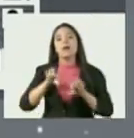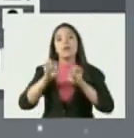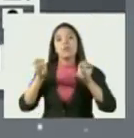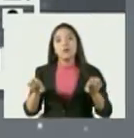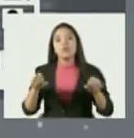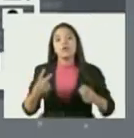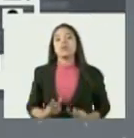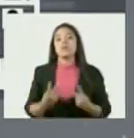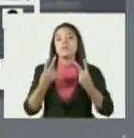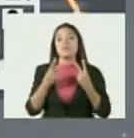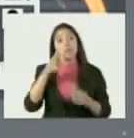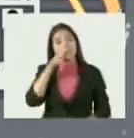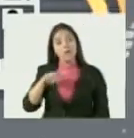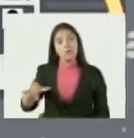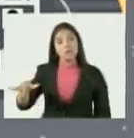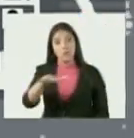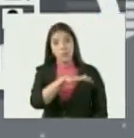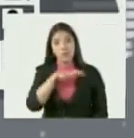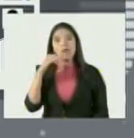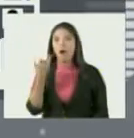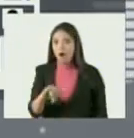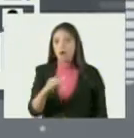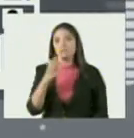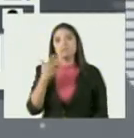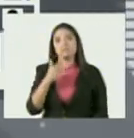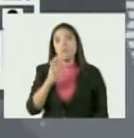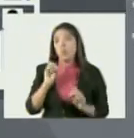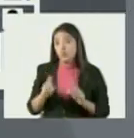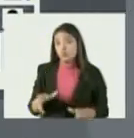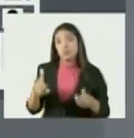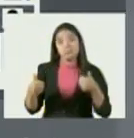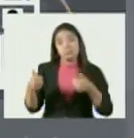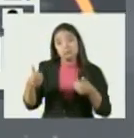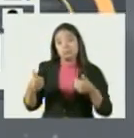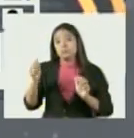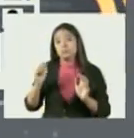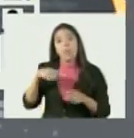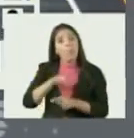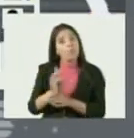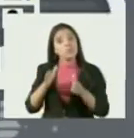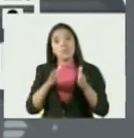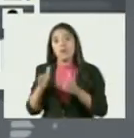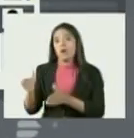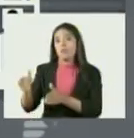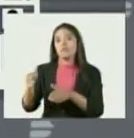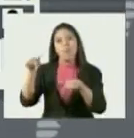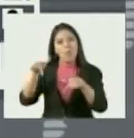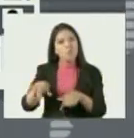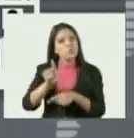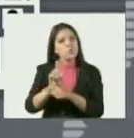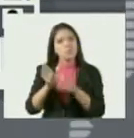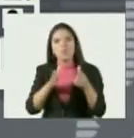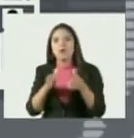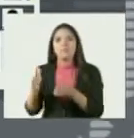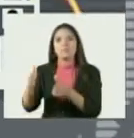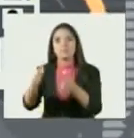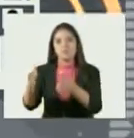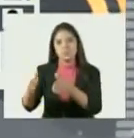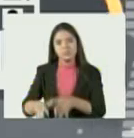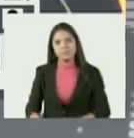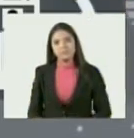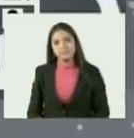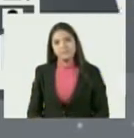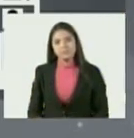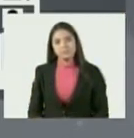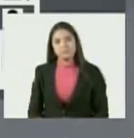vida para nuestro pueblo, ahí está la opción. Un solo camino tenemos hoy. Queridos